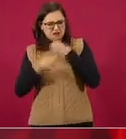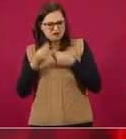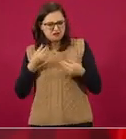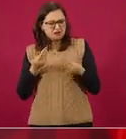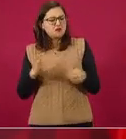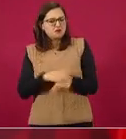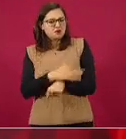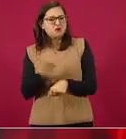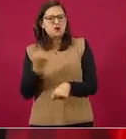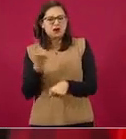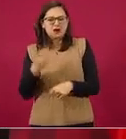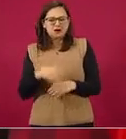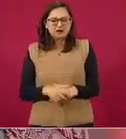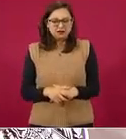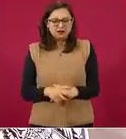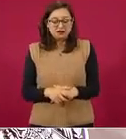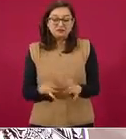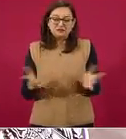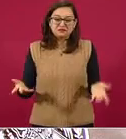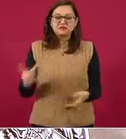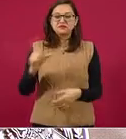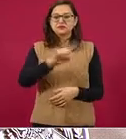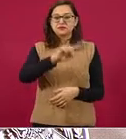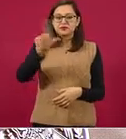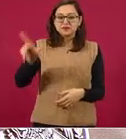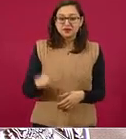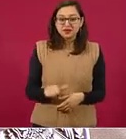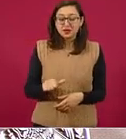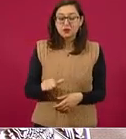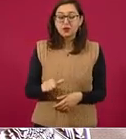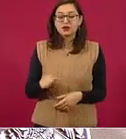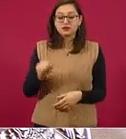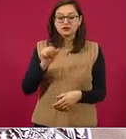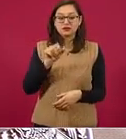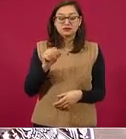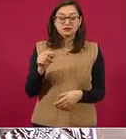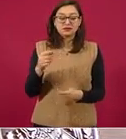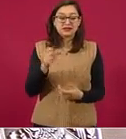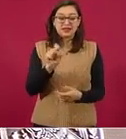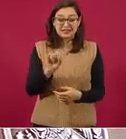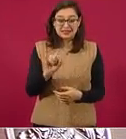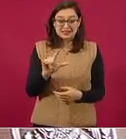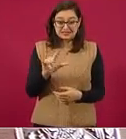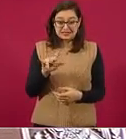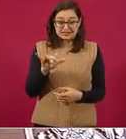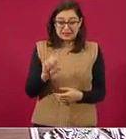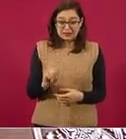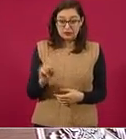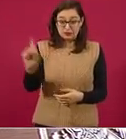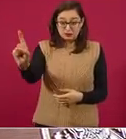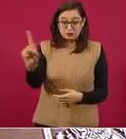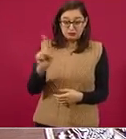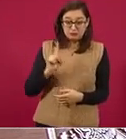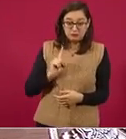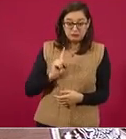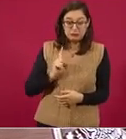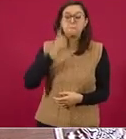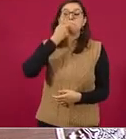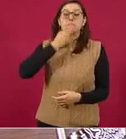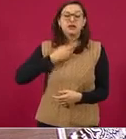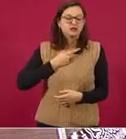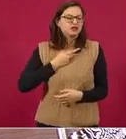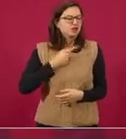Y regresa Silvio a la mesa y me dice, esto me pasa con alguna